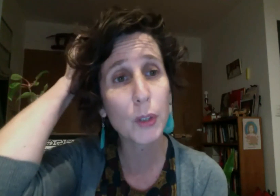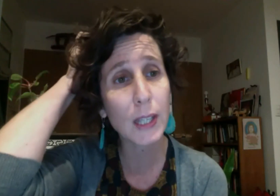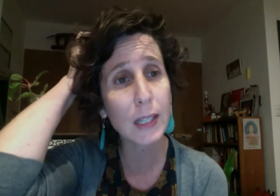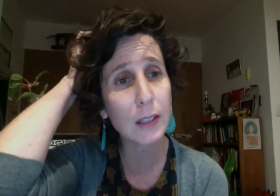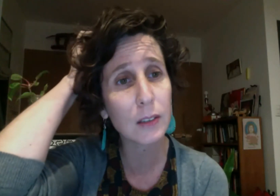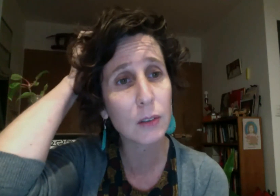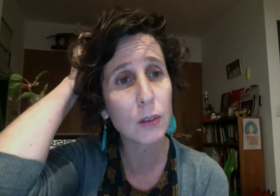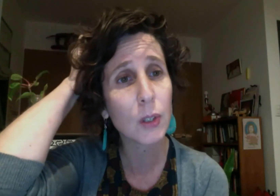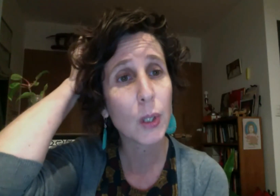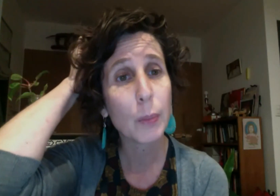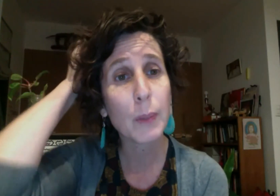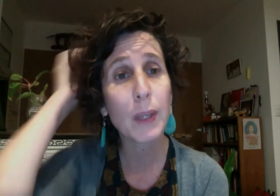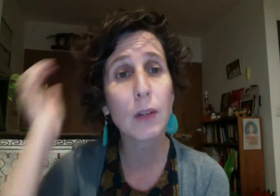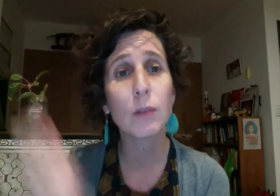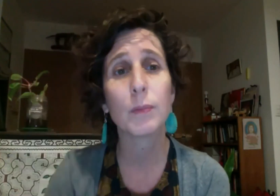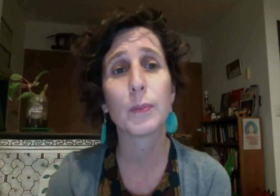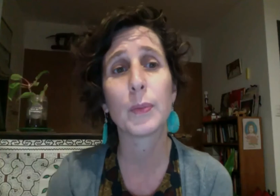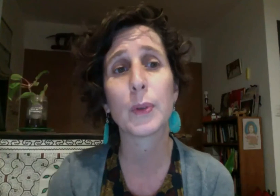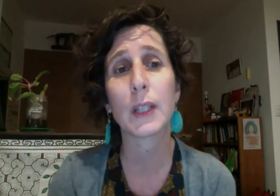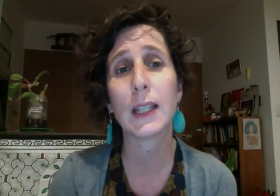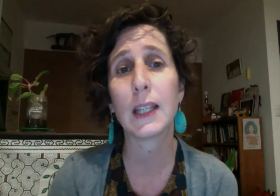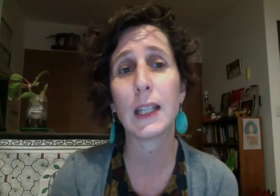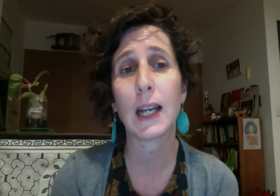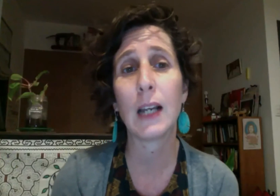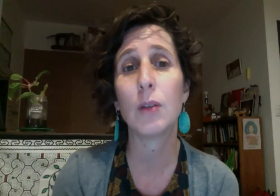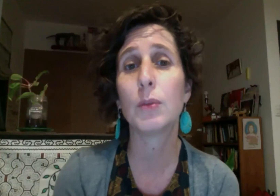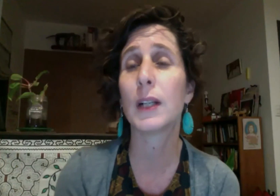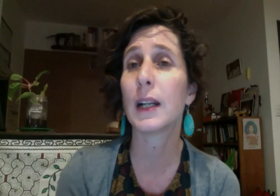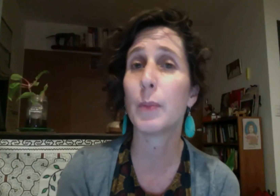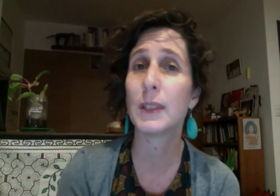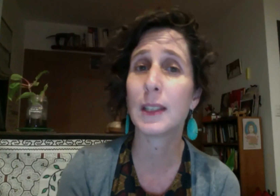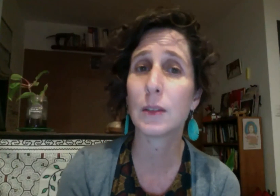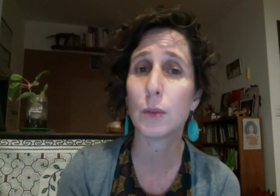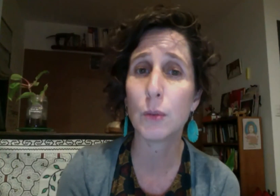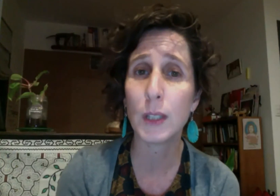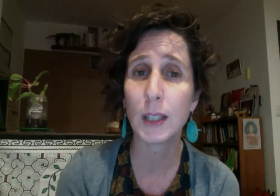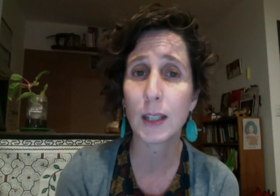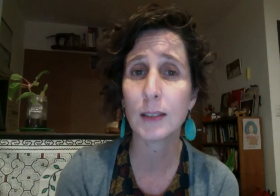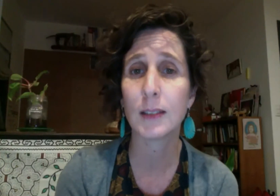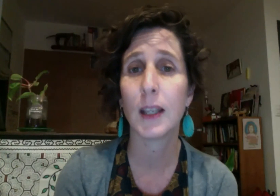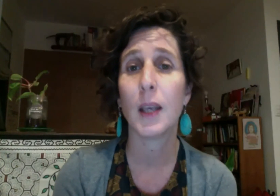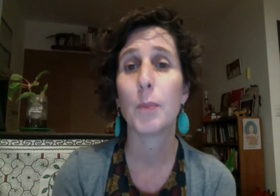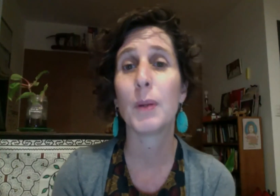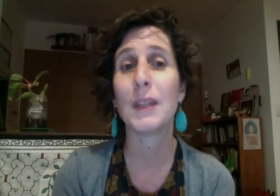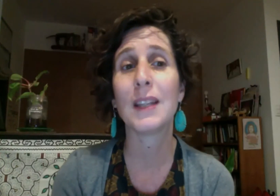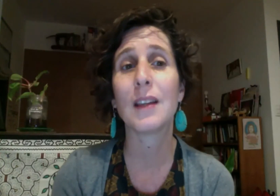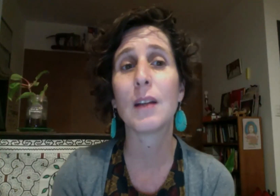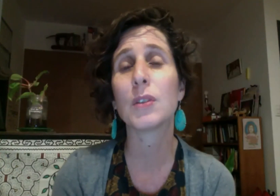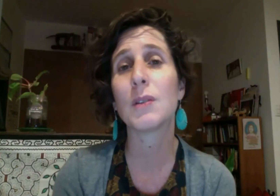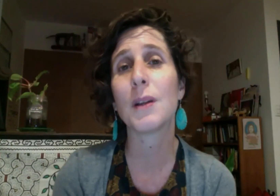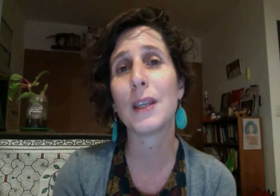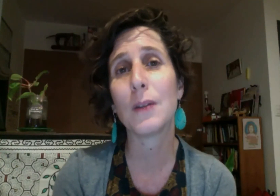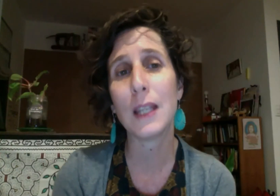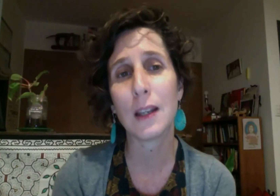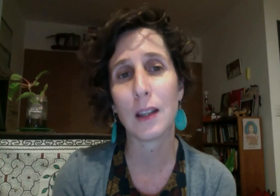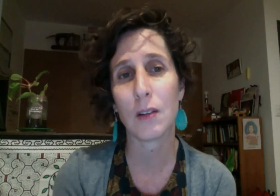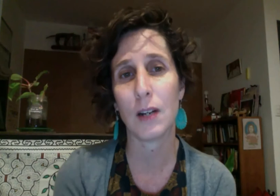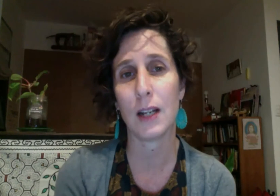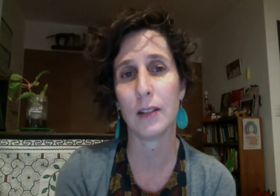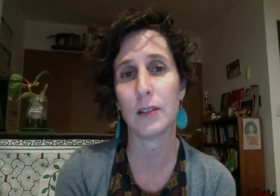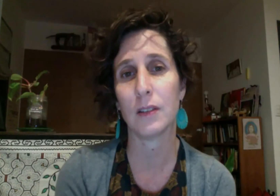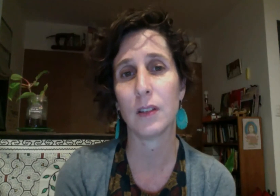muy potentes, ¿no? Primero, porque al no buscar respuestas únicas, permiten dar voz a una mayoría